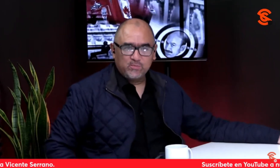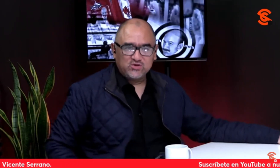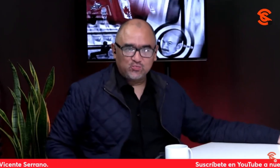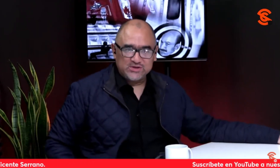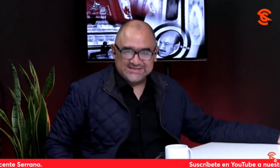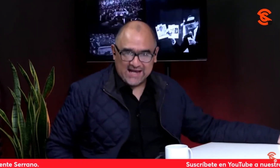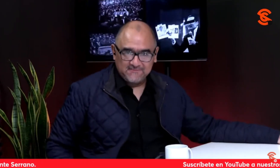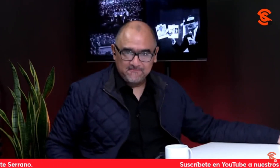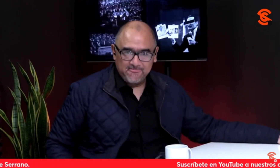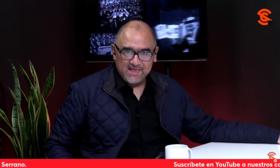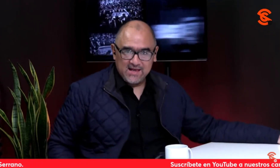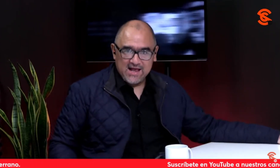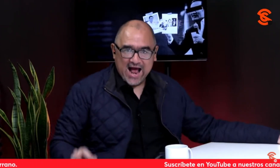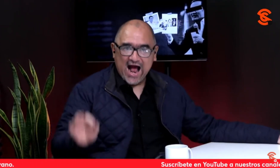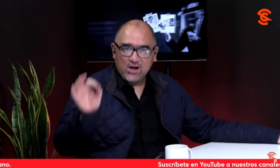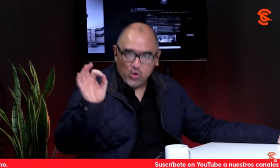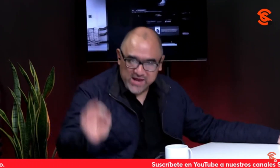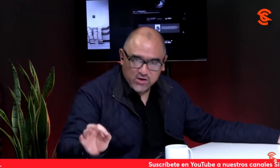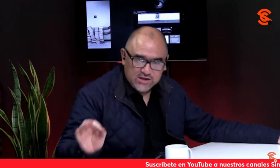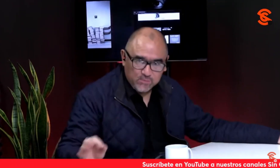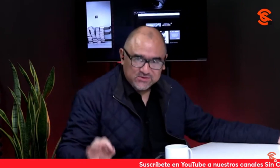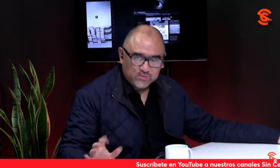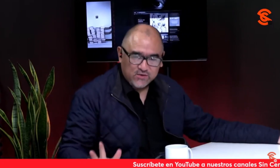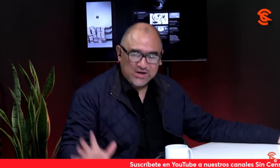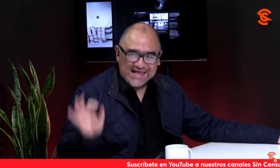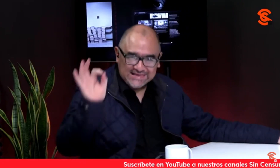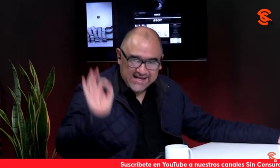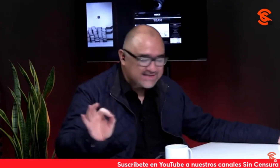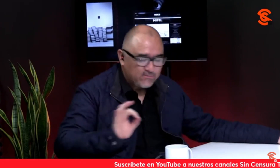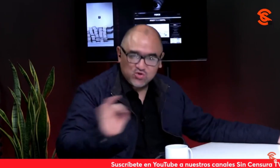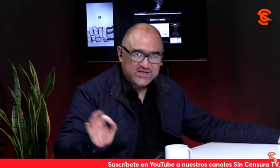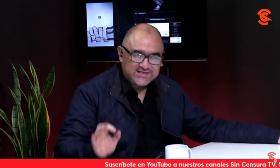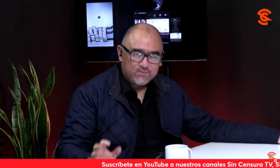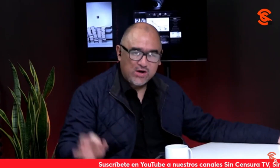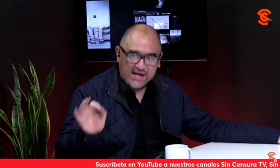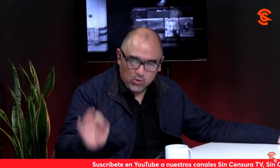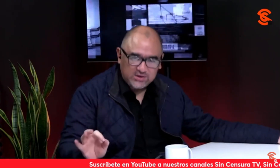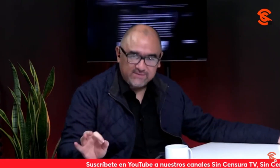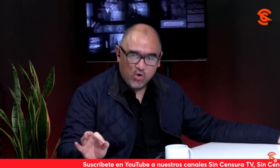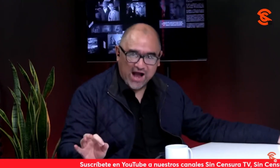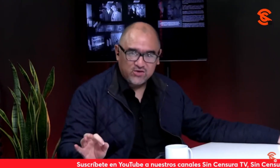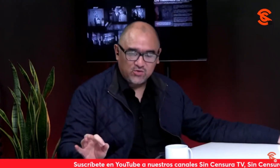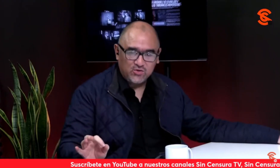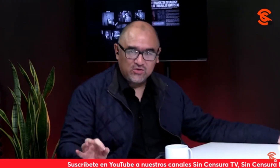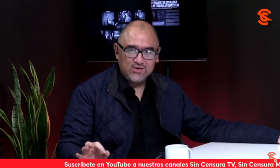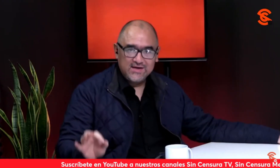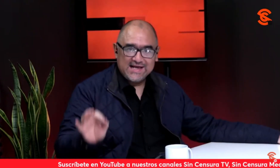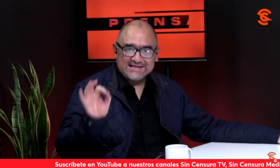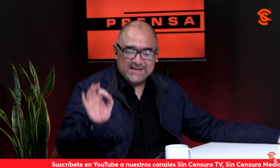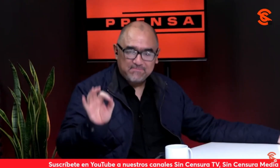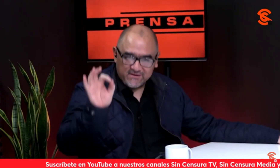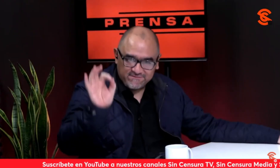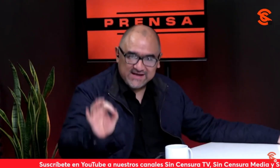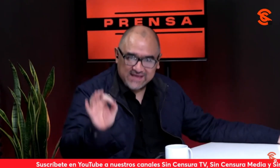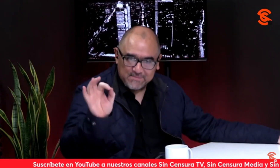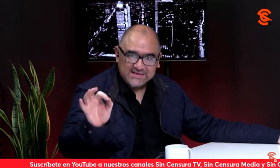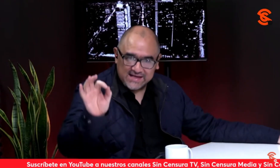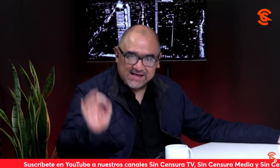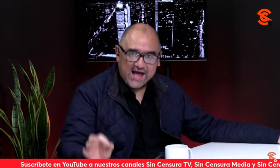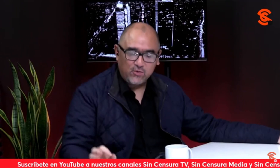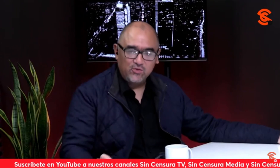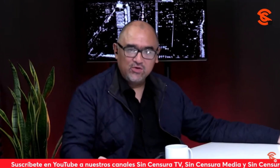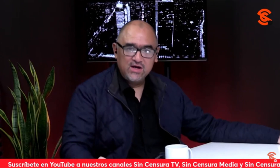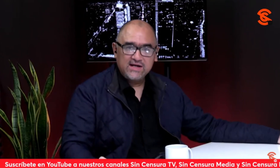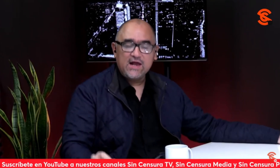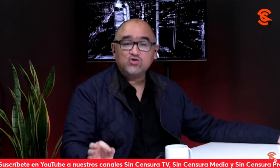en el asunto presupuestal. Al gobierno de López Obrador le interesa muchísimo que el último año esté